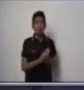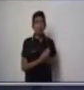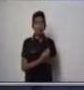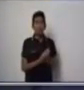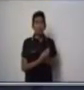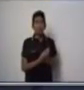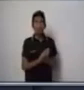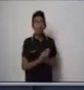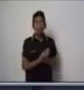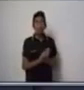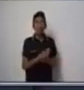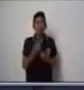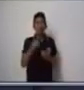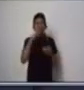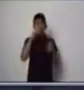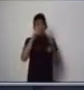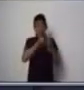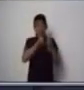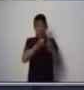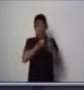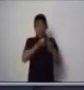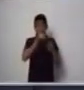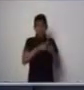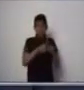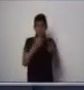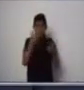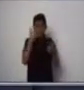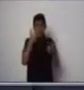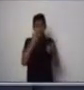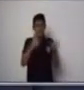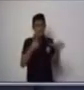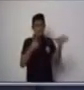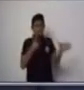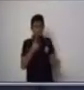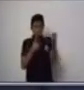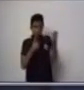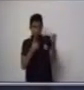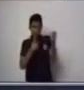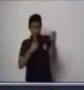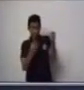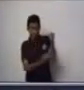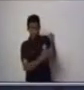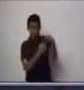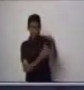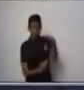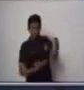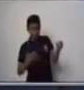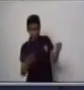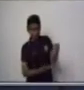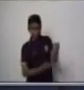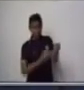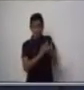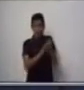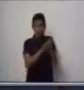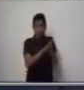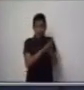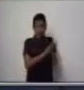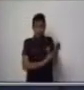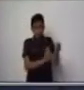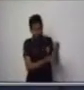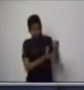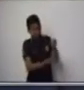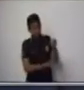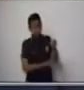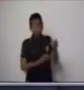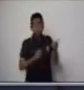Por aquí, cortos redonditos, nabos y rabanitos. Muy limpios y bien lavados, son